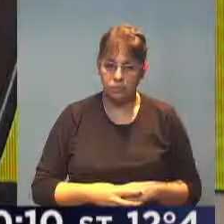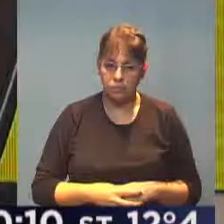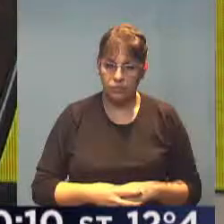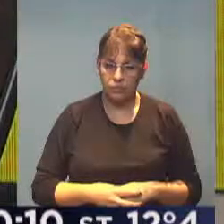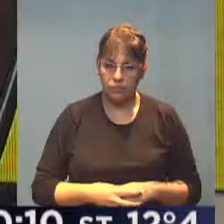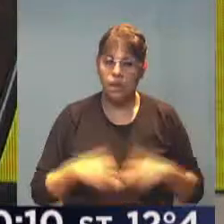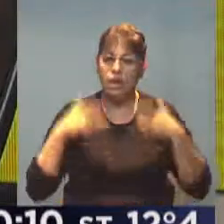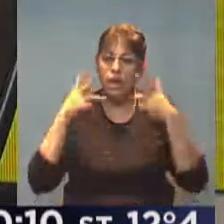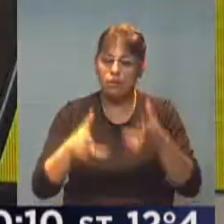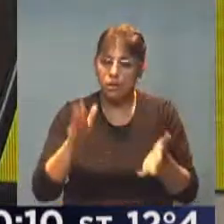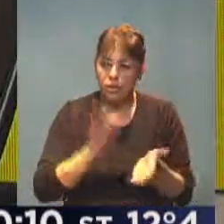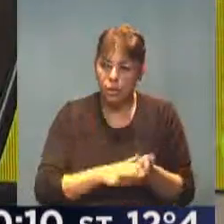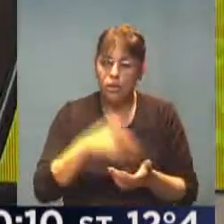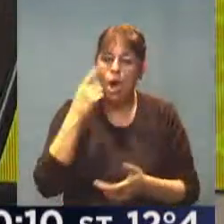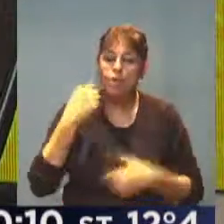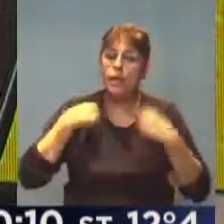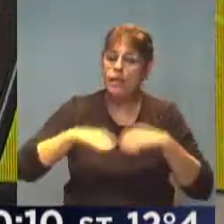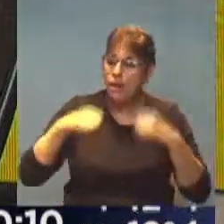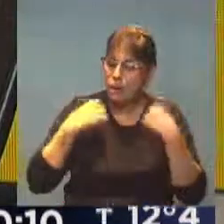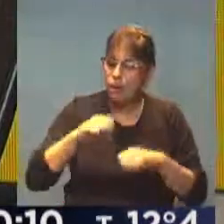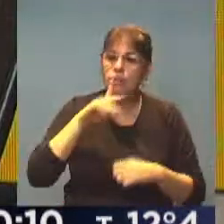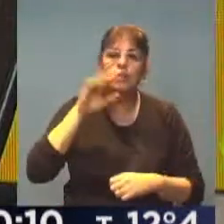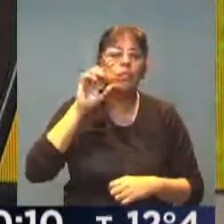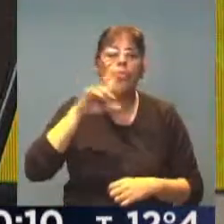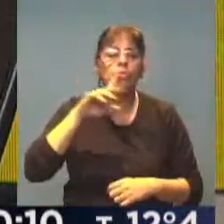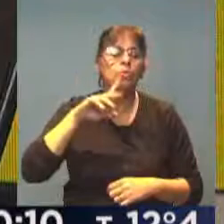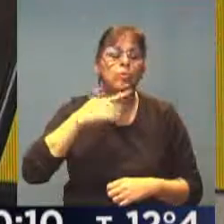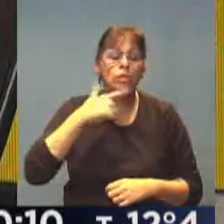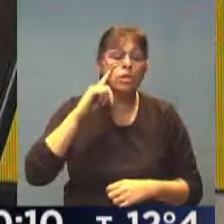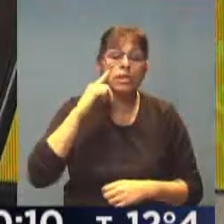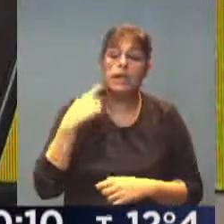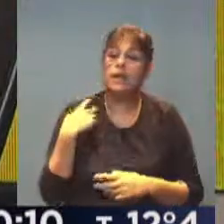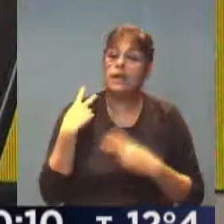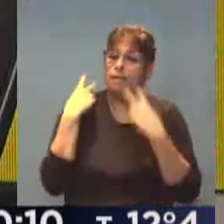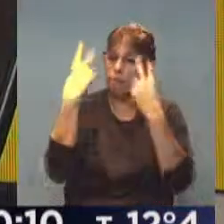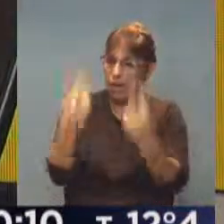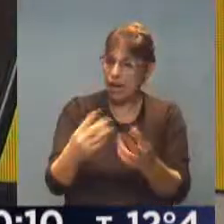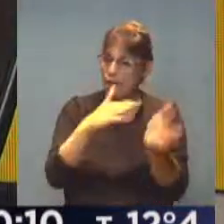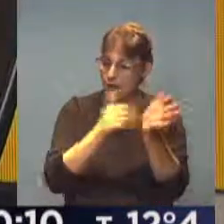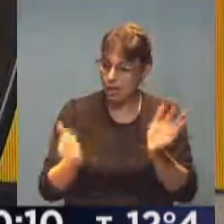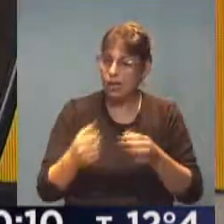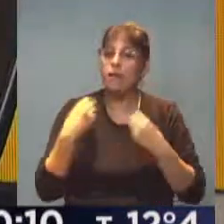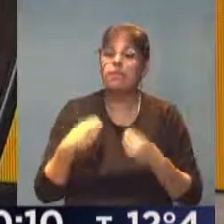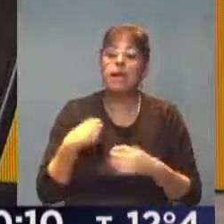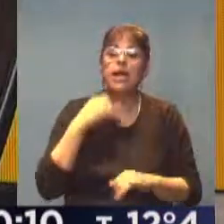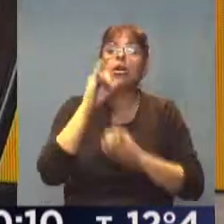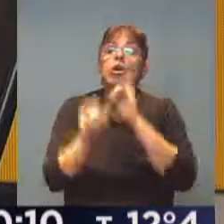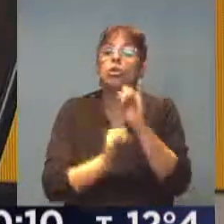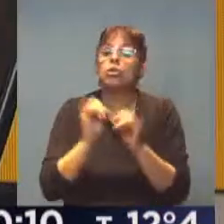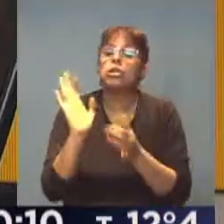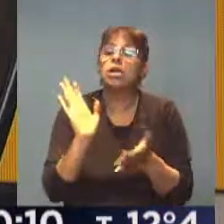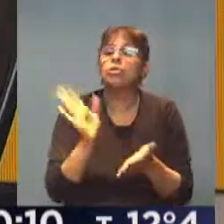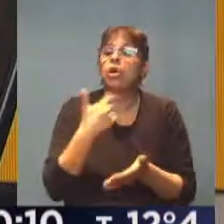Bueno, vamos a hablar del señor de los deportes, de Pablito Tiburci, que se ha ido con enviados especiales a Bahía Blanca para cubrir todo lo relacionado